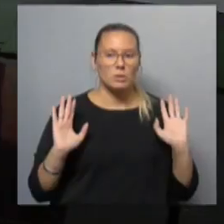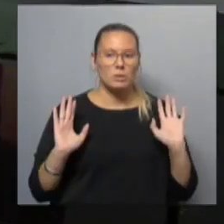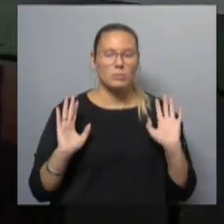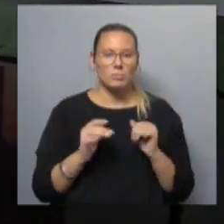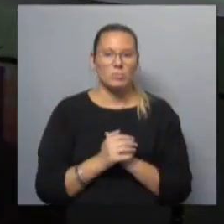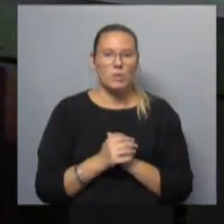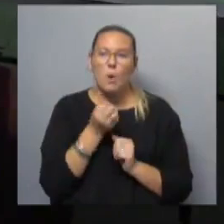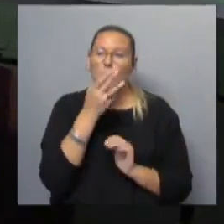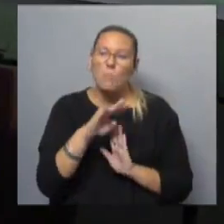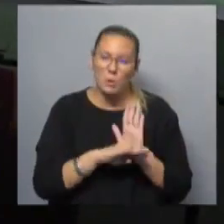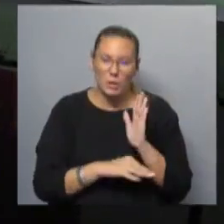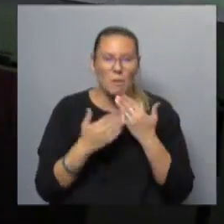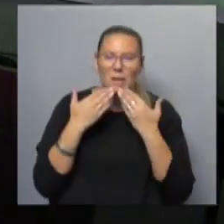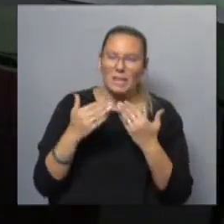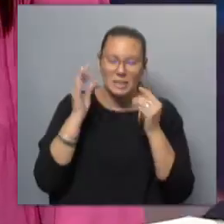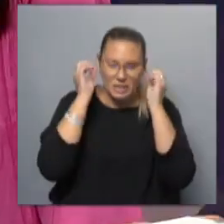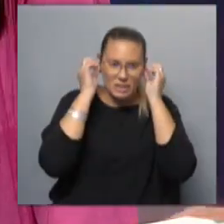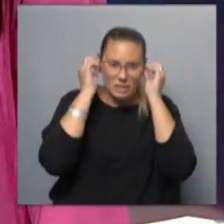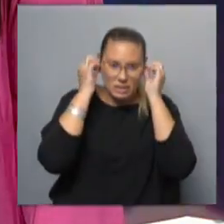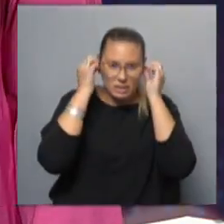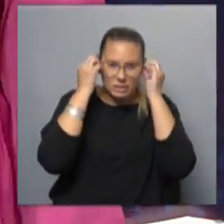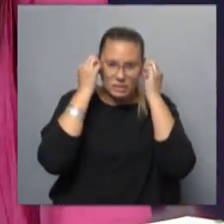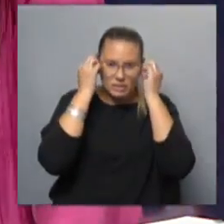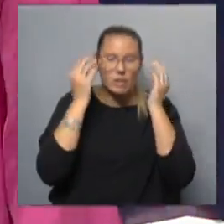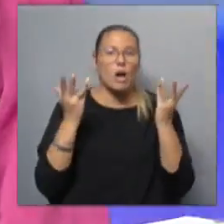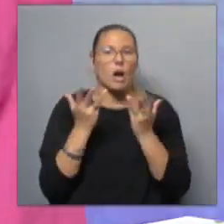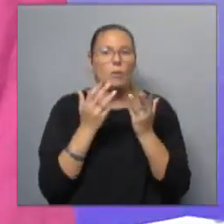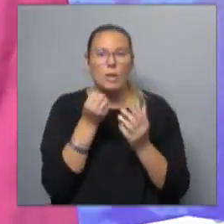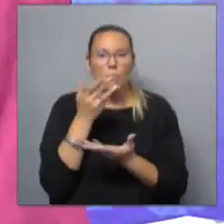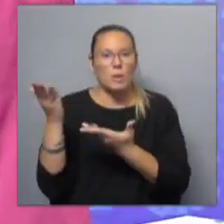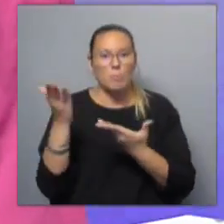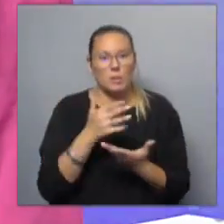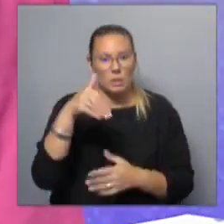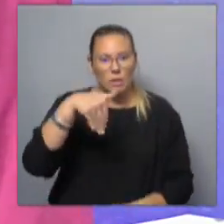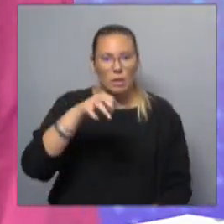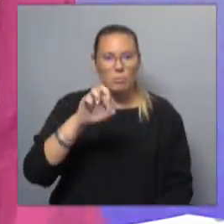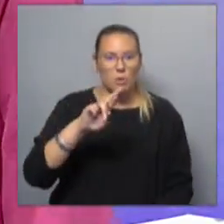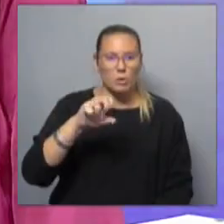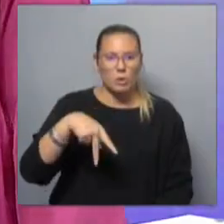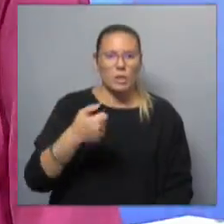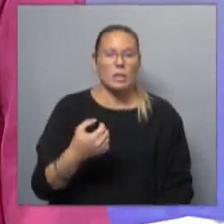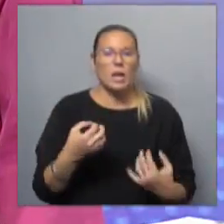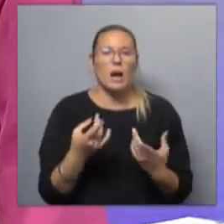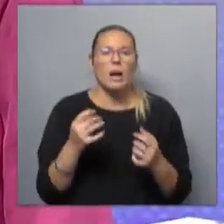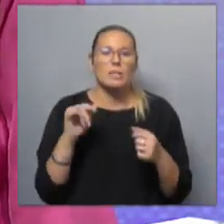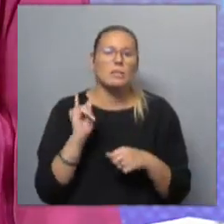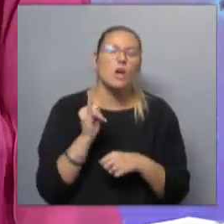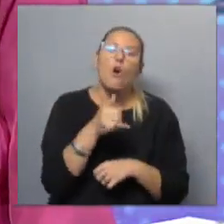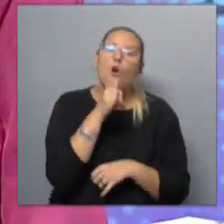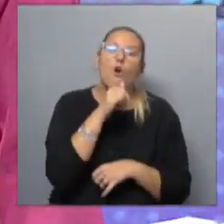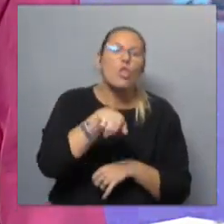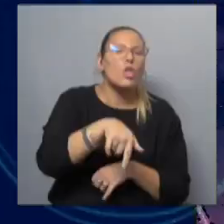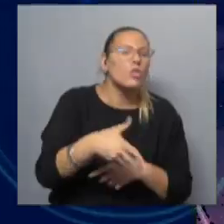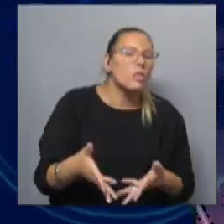Muy bien. Buen programa. Bueno, muchísimas gracias, querido. Arriba. Lo mismo. Por favor. Y ahora le damos la bienvenida a Morena, ¿te parece, Pablito? Claro que sí, More, contanos por dónde